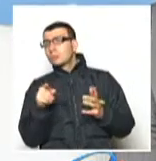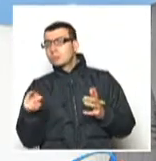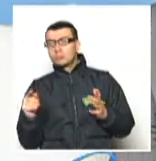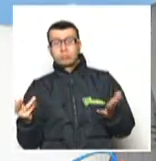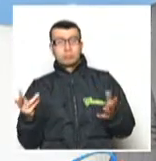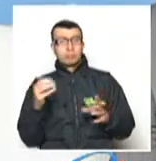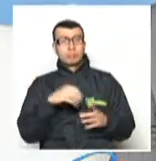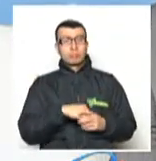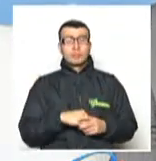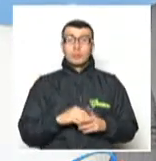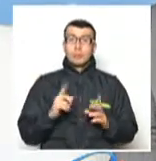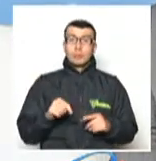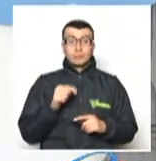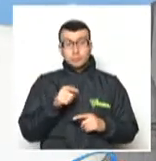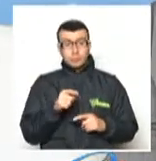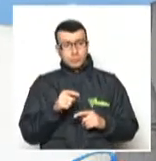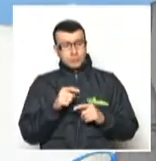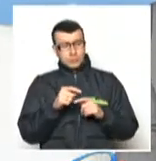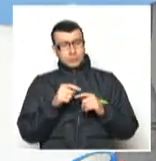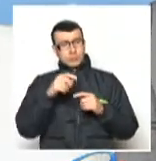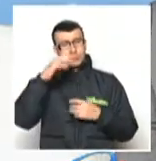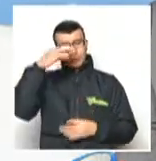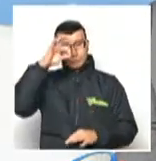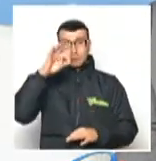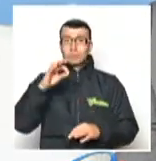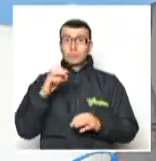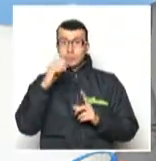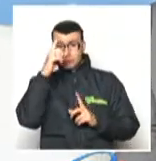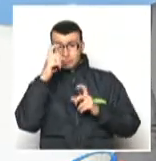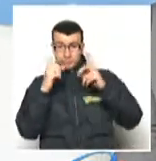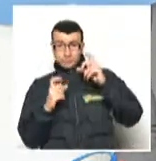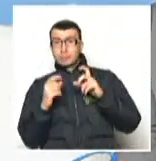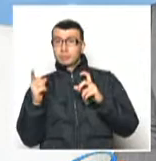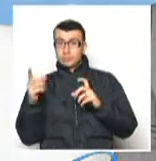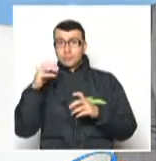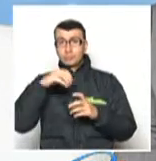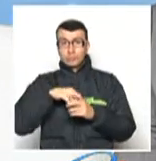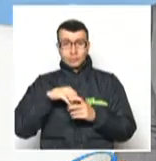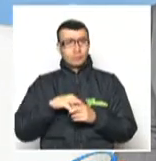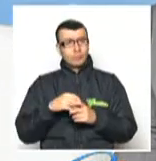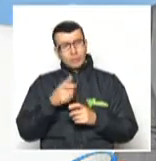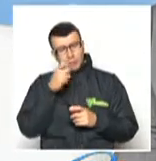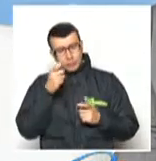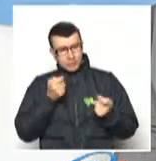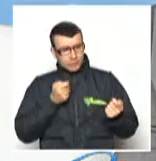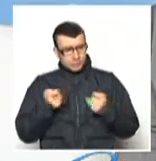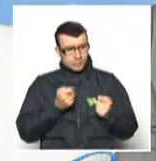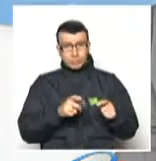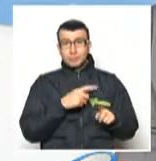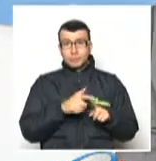esto tomamos unas imágenes radiográficas, incluso en mi consultorio existen algunos radiovisiógrafos y aparatos que pueden tener